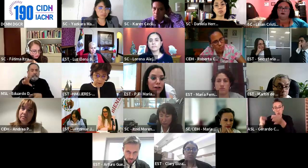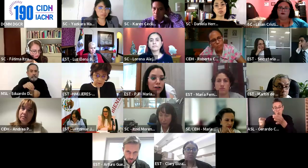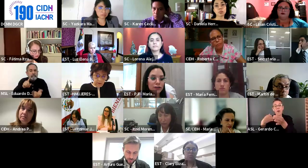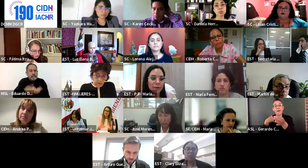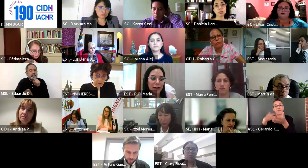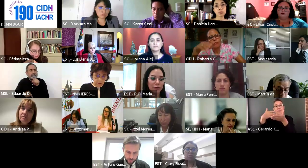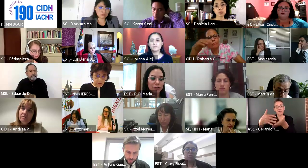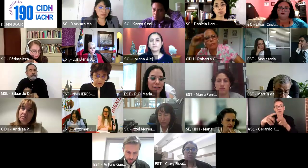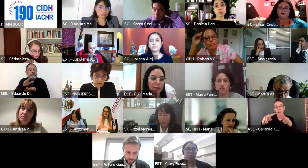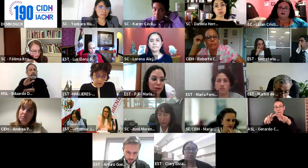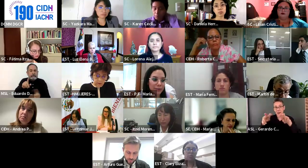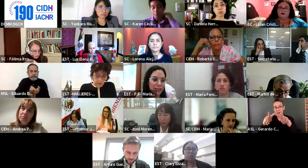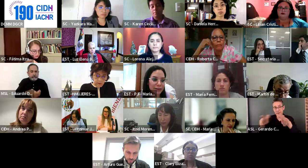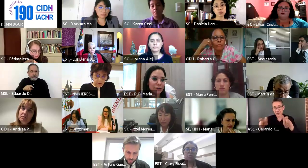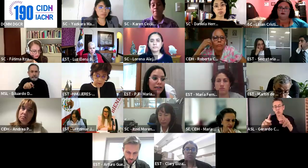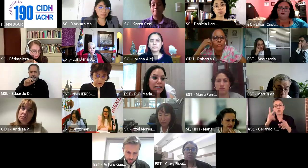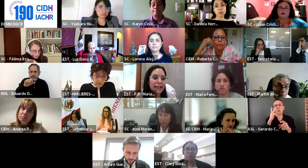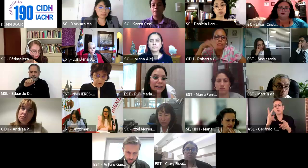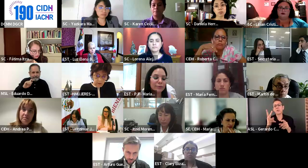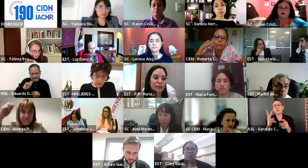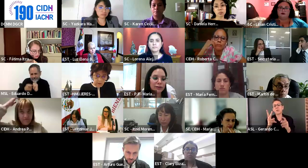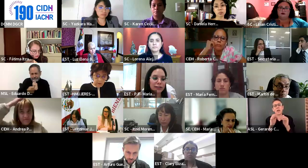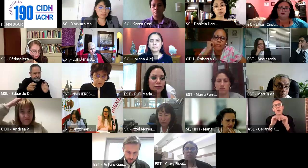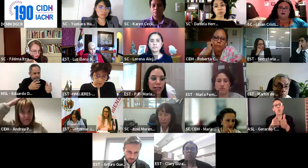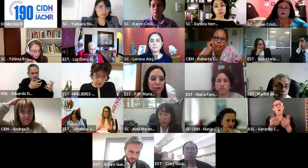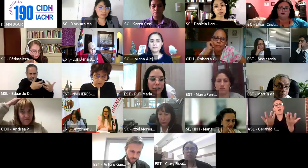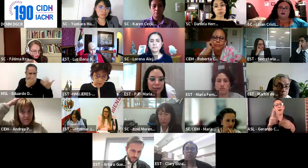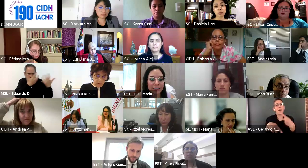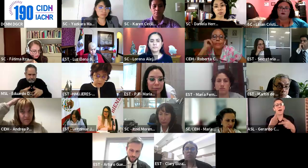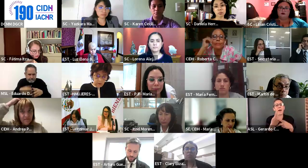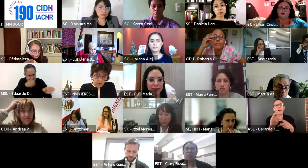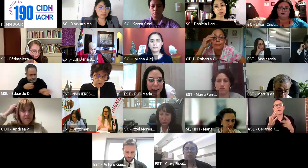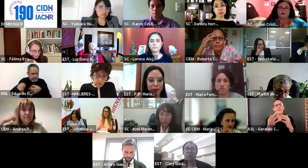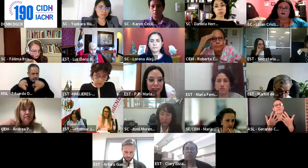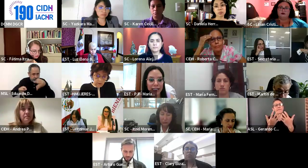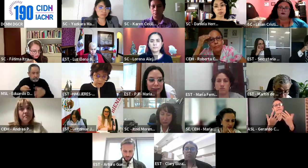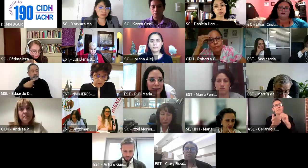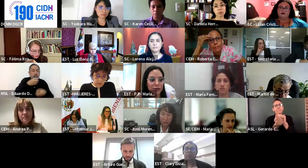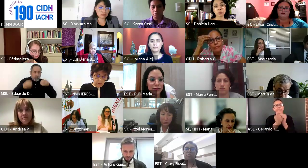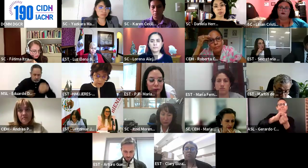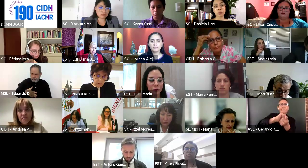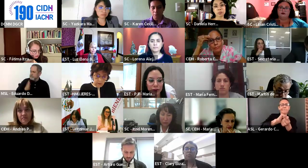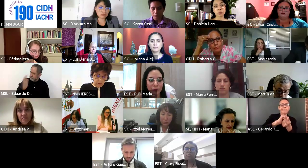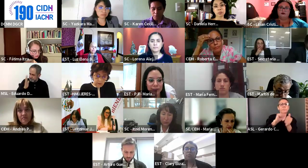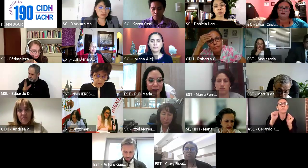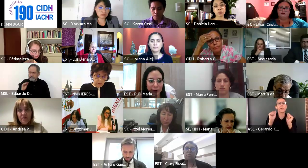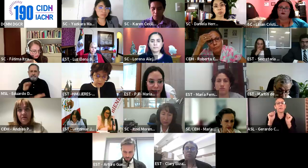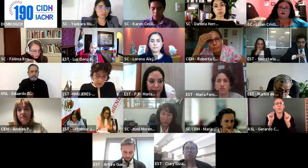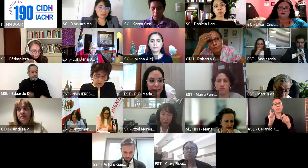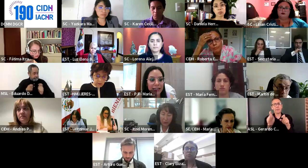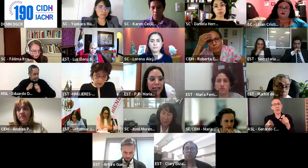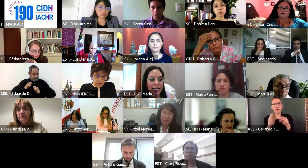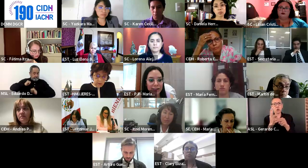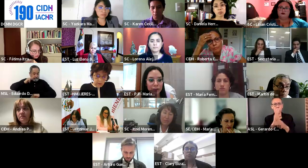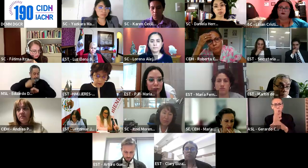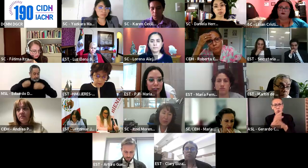diagnóstico sobre ajustes de procedimiento que las personas juzgadoras han implementado al ejercer sus funciones